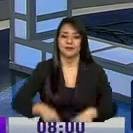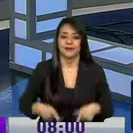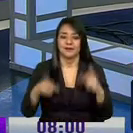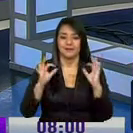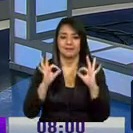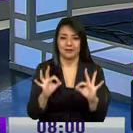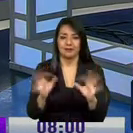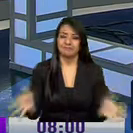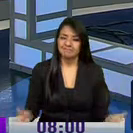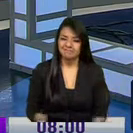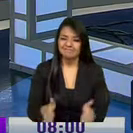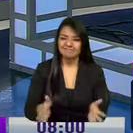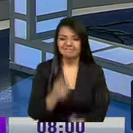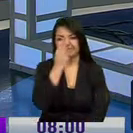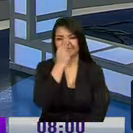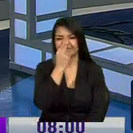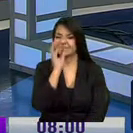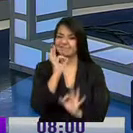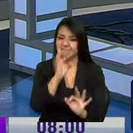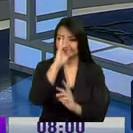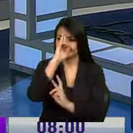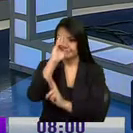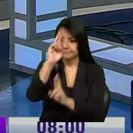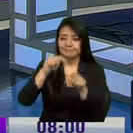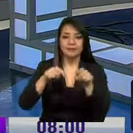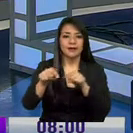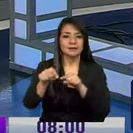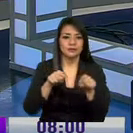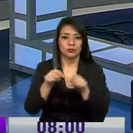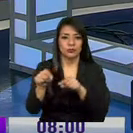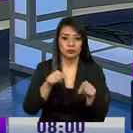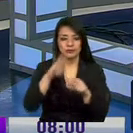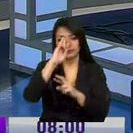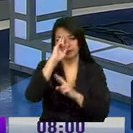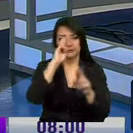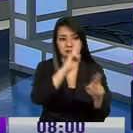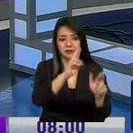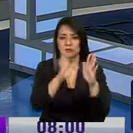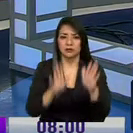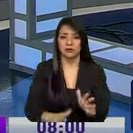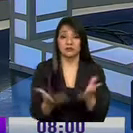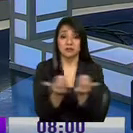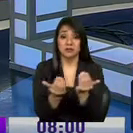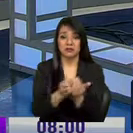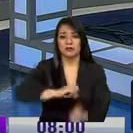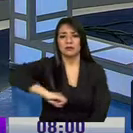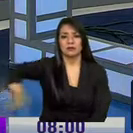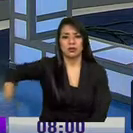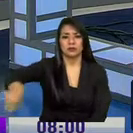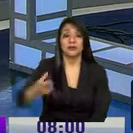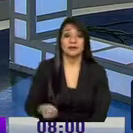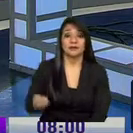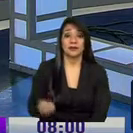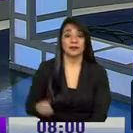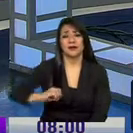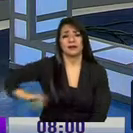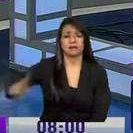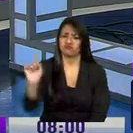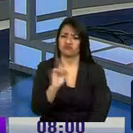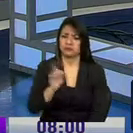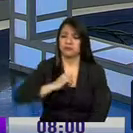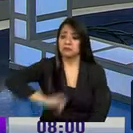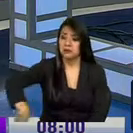Salga como en humor, sea respetuoso de las señales de tránsito, sea respetuoso con la ciudad, no bote la basura por la ventana, no bote donde